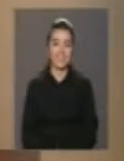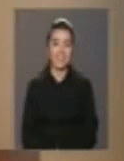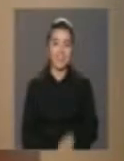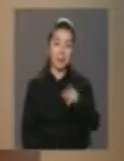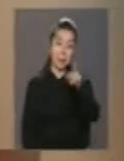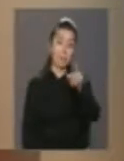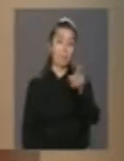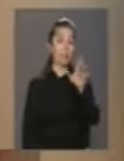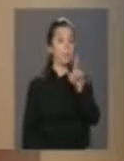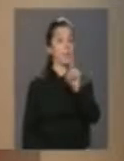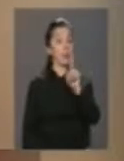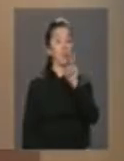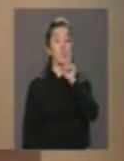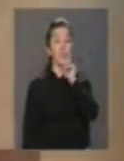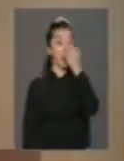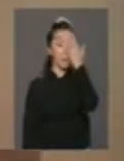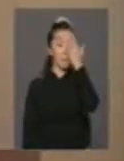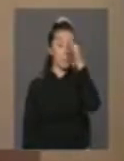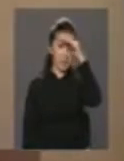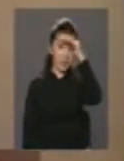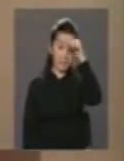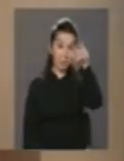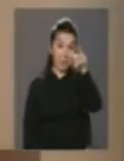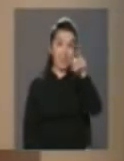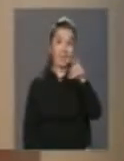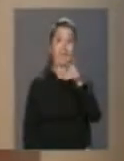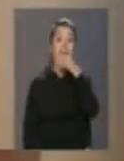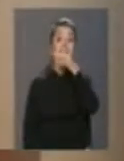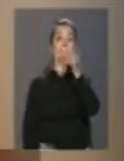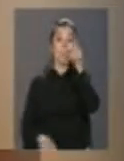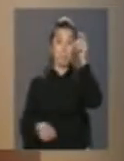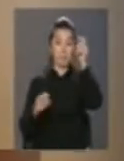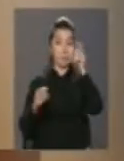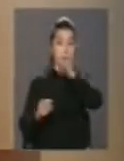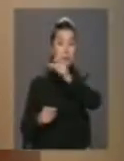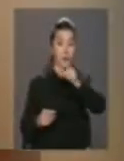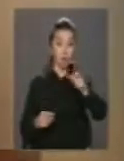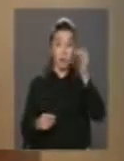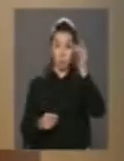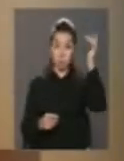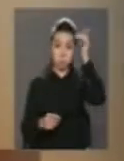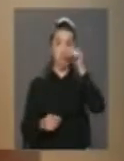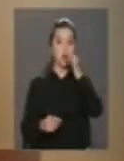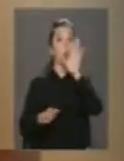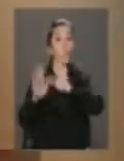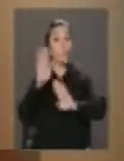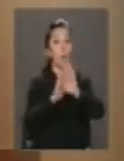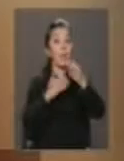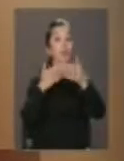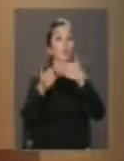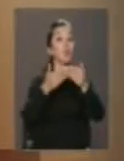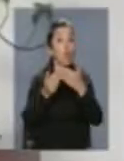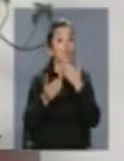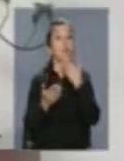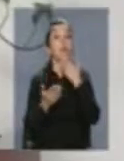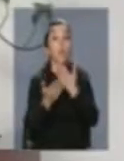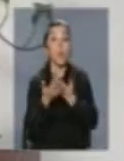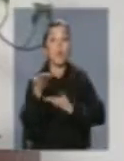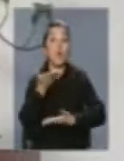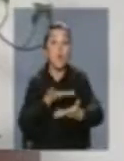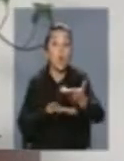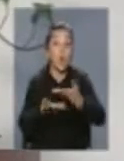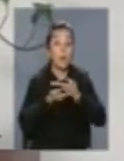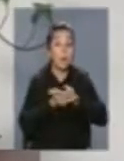mala experiencia, la recomendación de los expertos es tener cuidado dónde y cuándo se comparten estas imágenes. La sugerencia